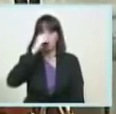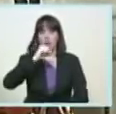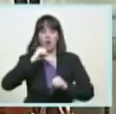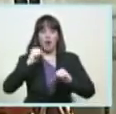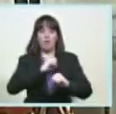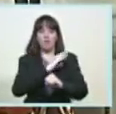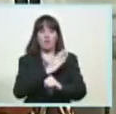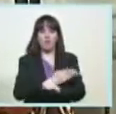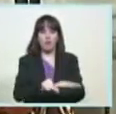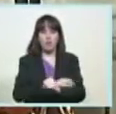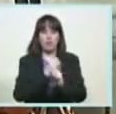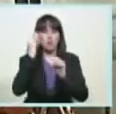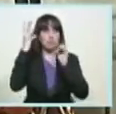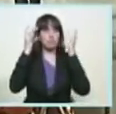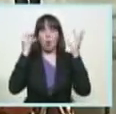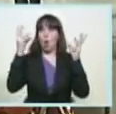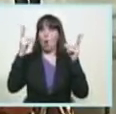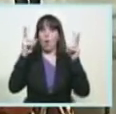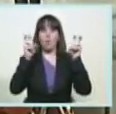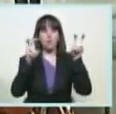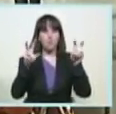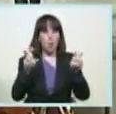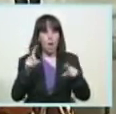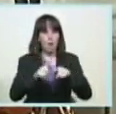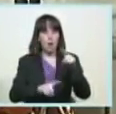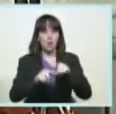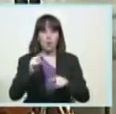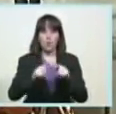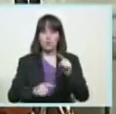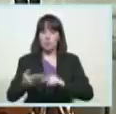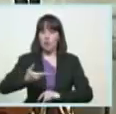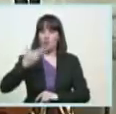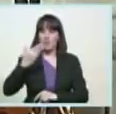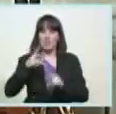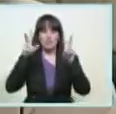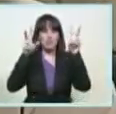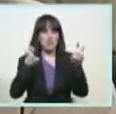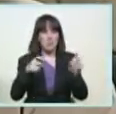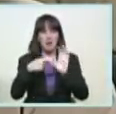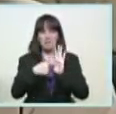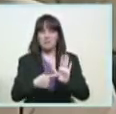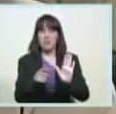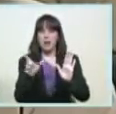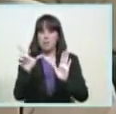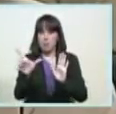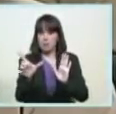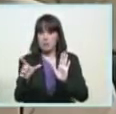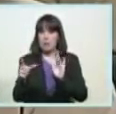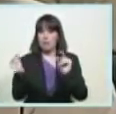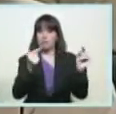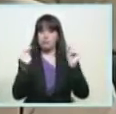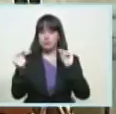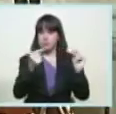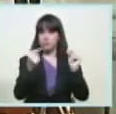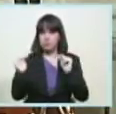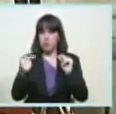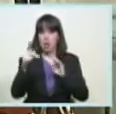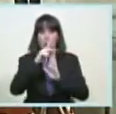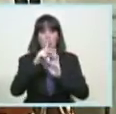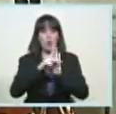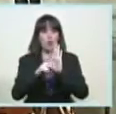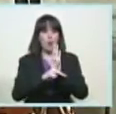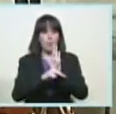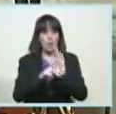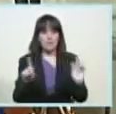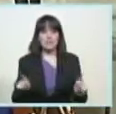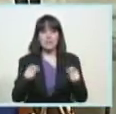fuerza creadora de lo nuevo y uno de los temas vitales que le llevó al partido socialista unido de venezuela el programa de